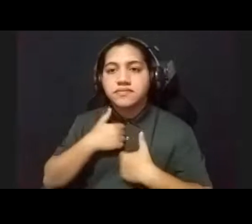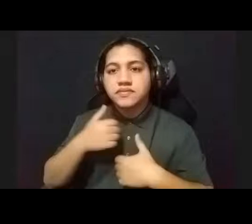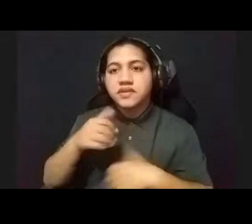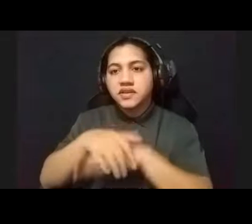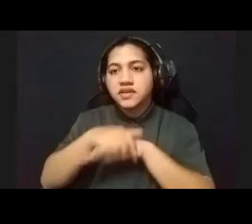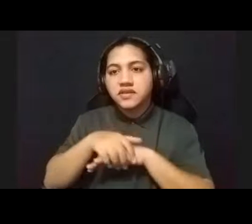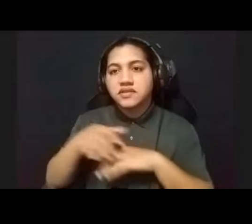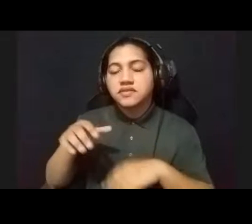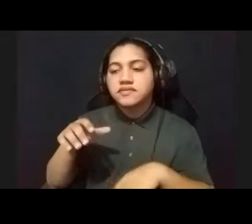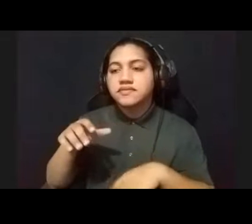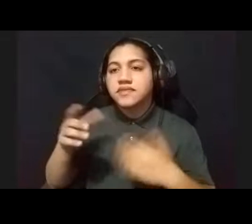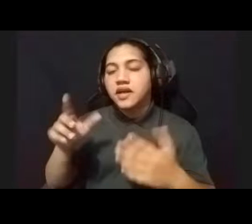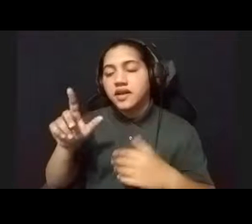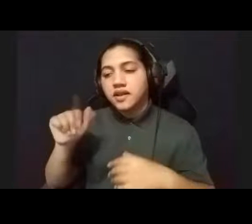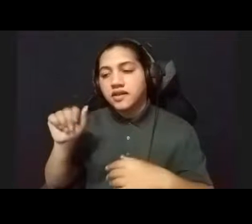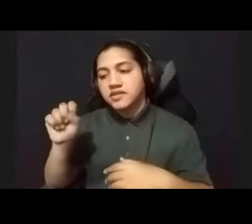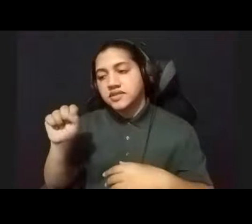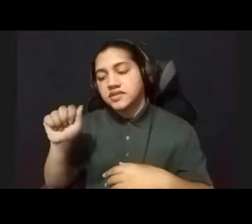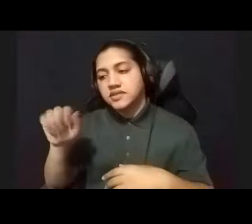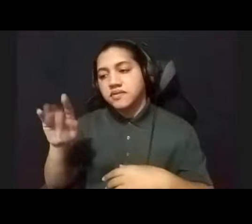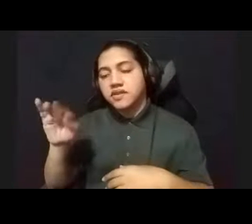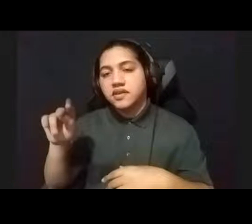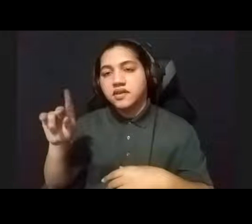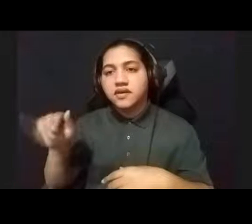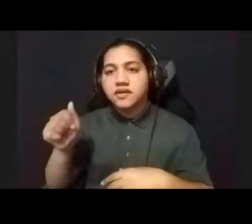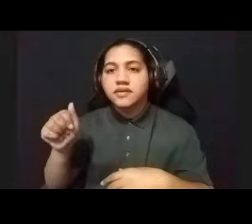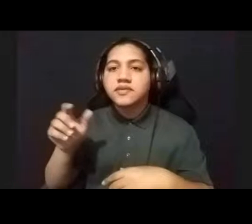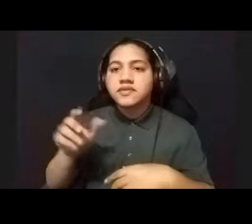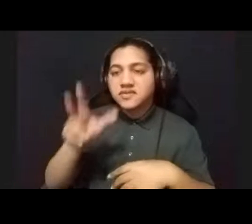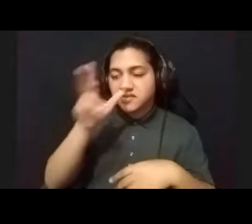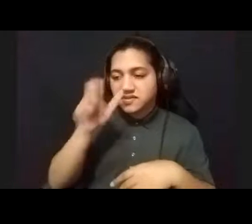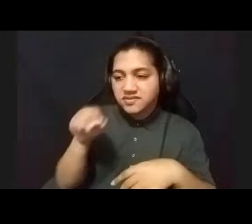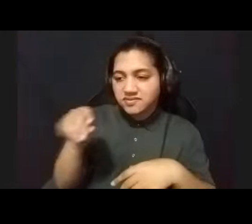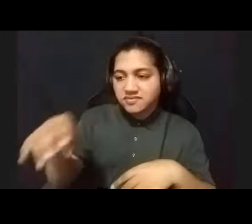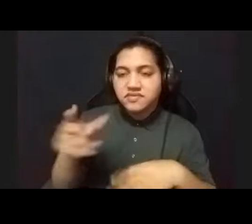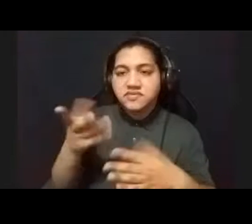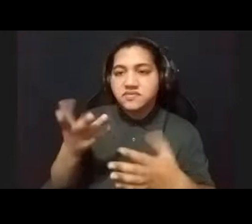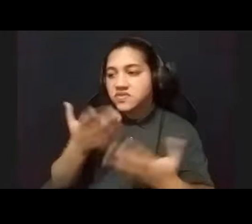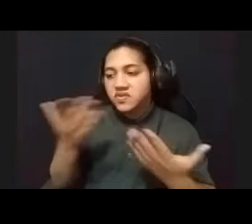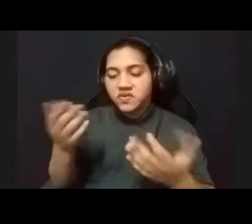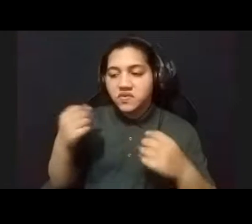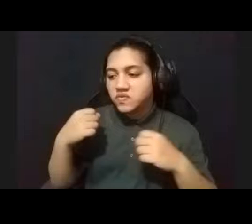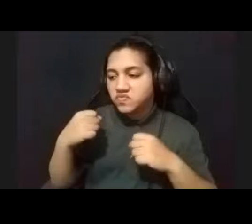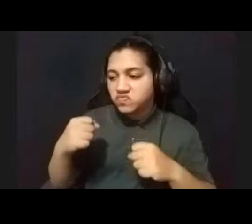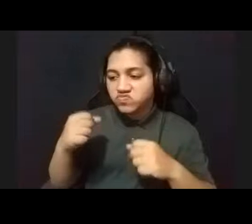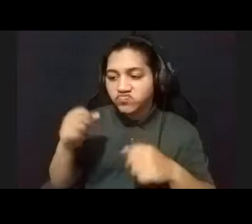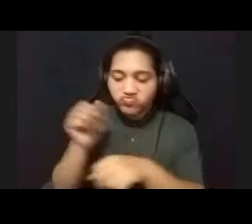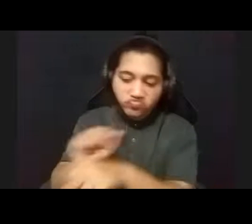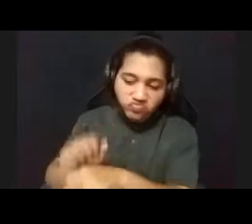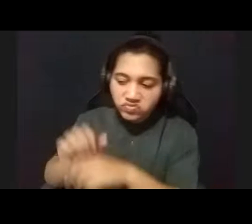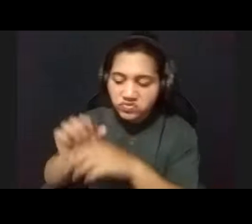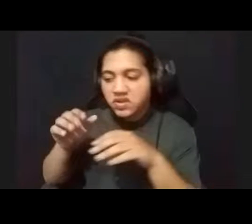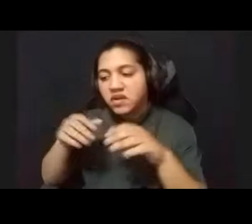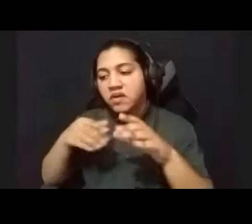La Sabandija. Era una sabandija que no tenía fuerza para trabajar con sus manos ni con sus pies, así